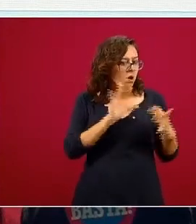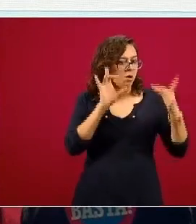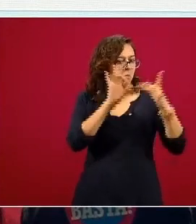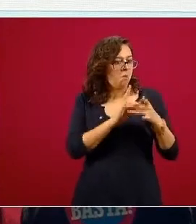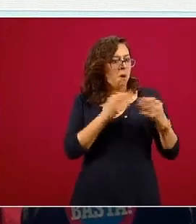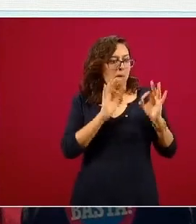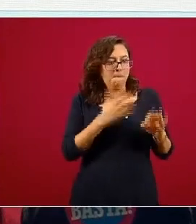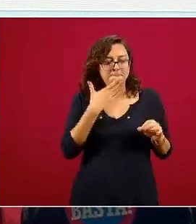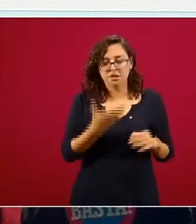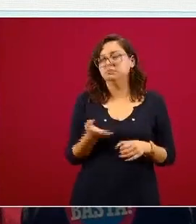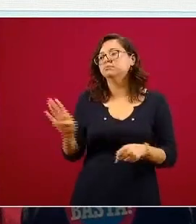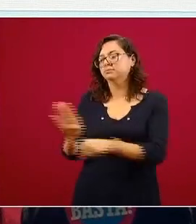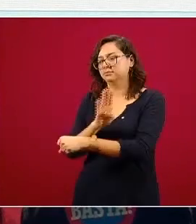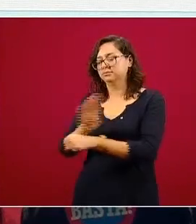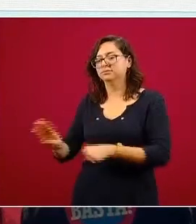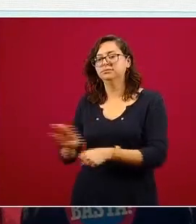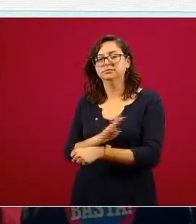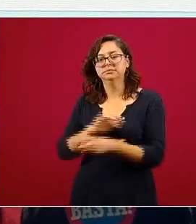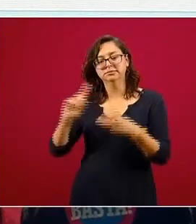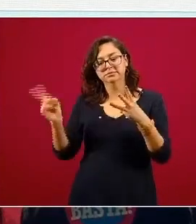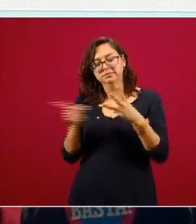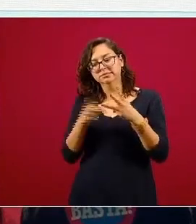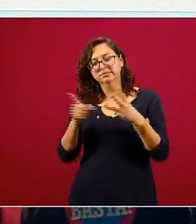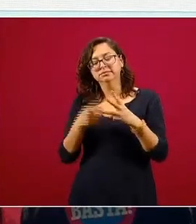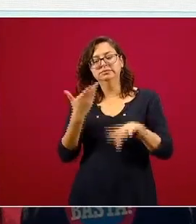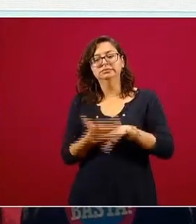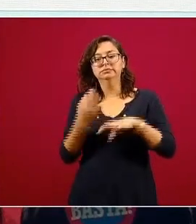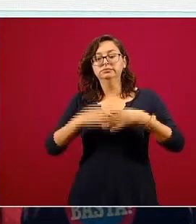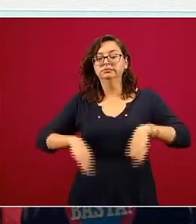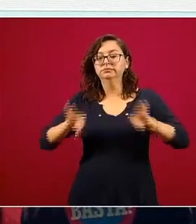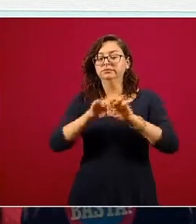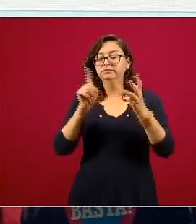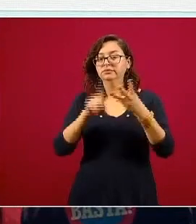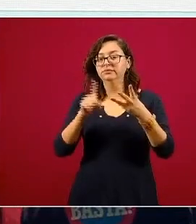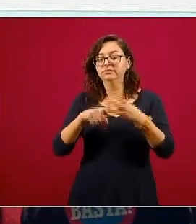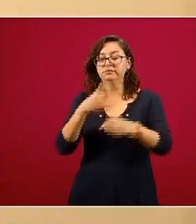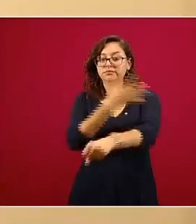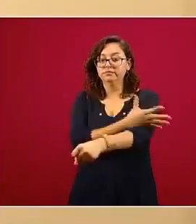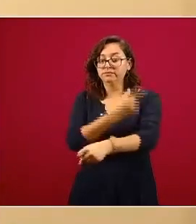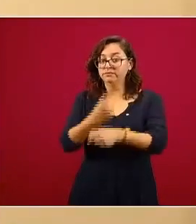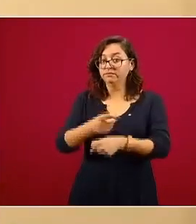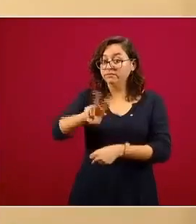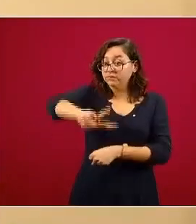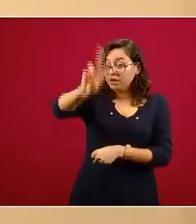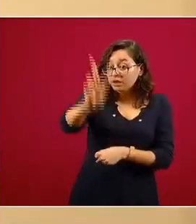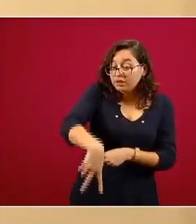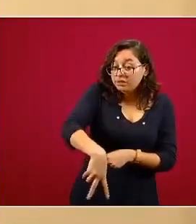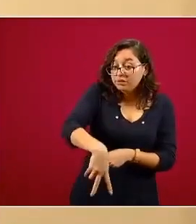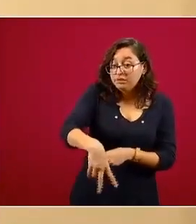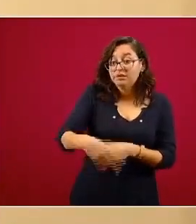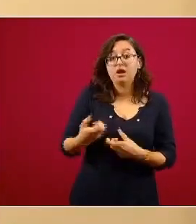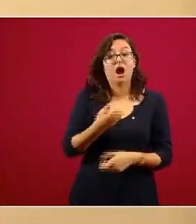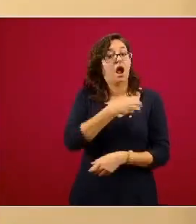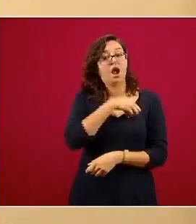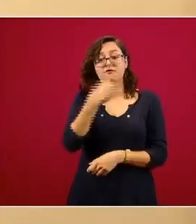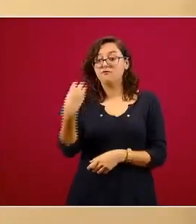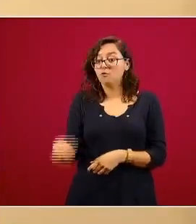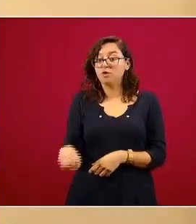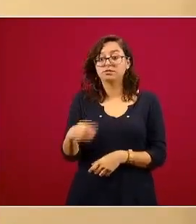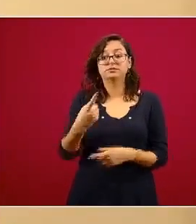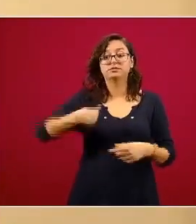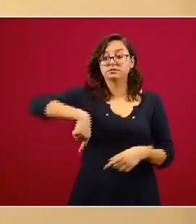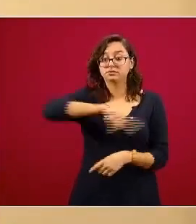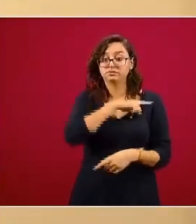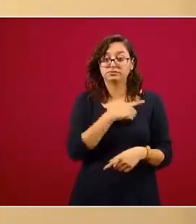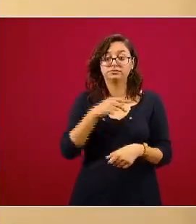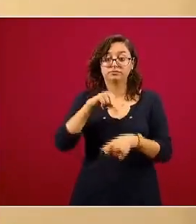otro principio que es muy importante, que es el principio de veracidad. Y el principio de veracidad nos obliga a los médicos a